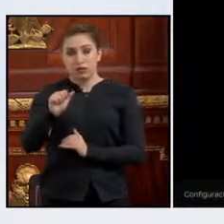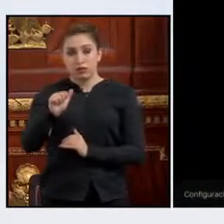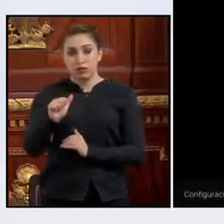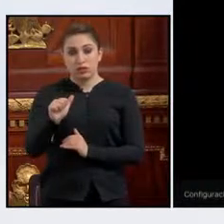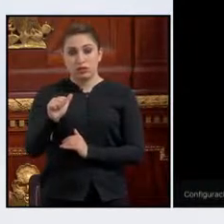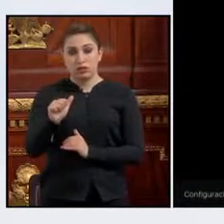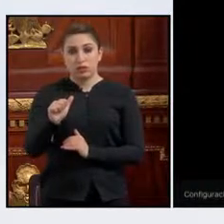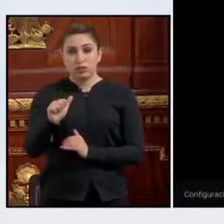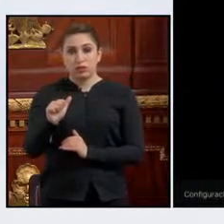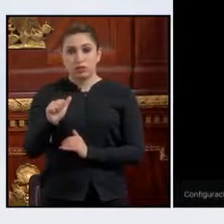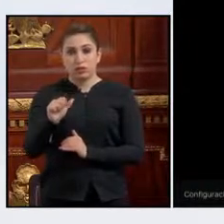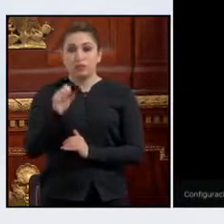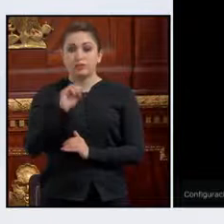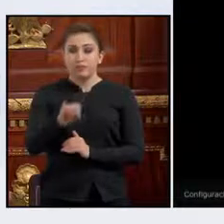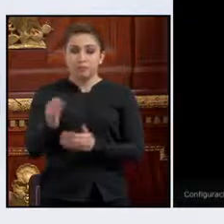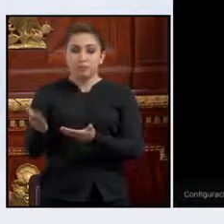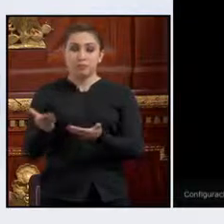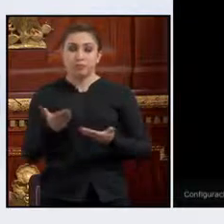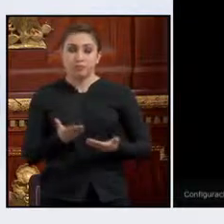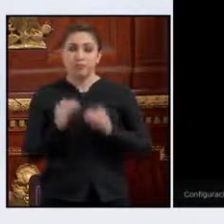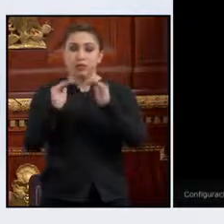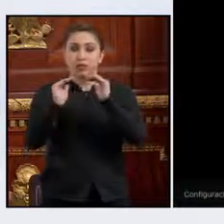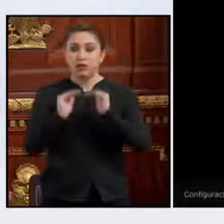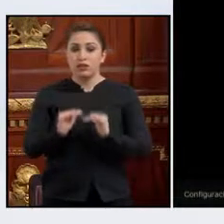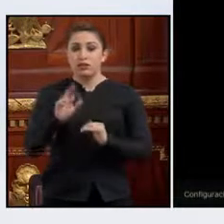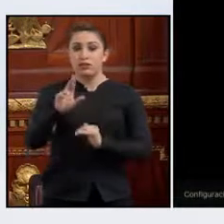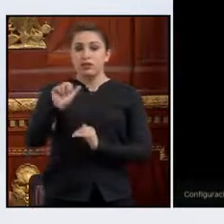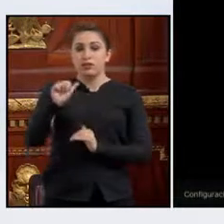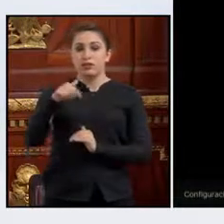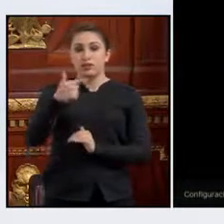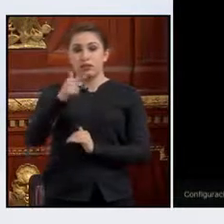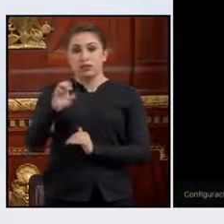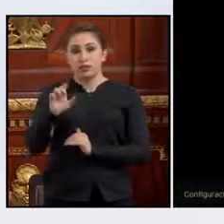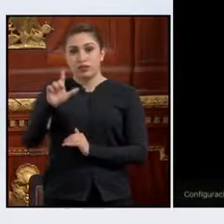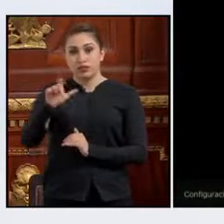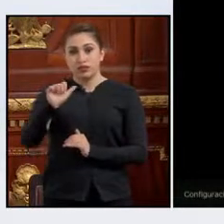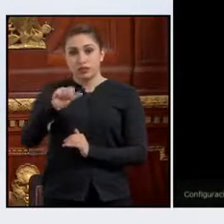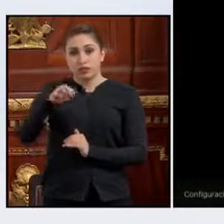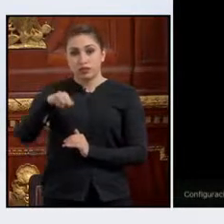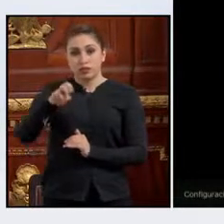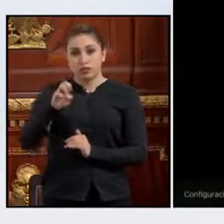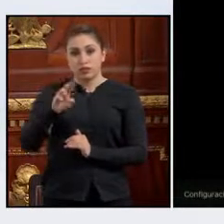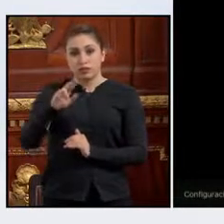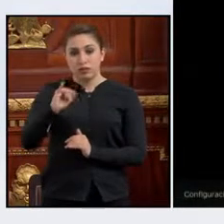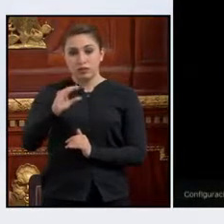Ramos Arreola, presente. Rangel Lorenzana América Alejandra.